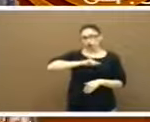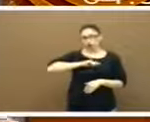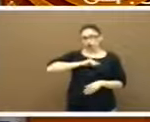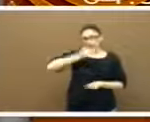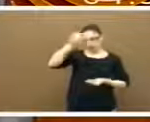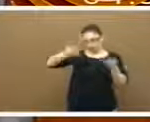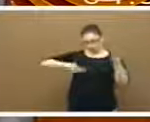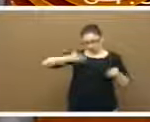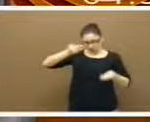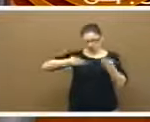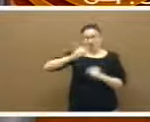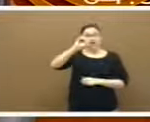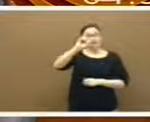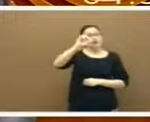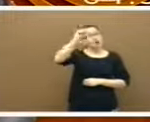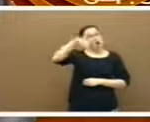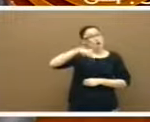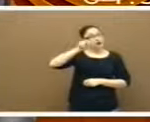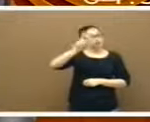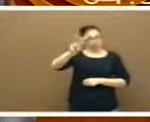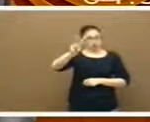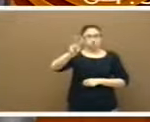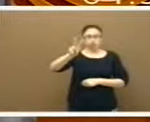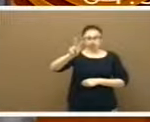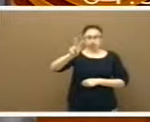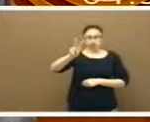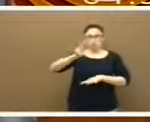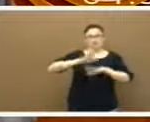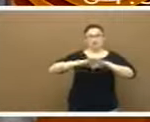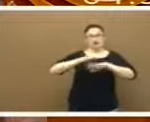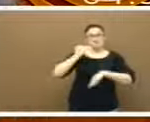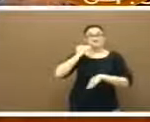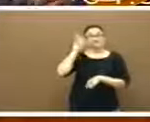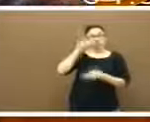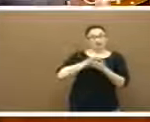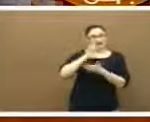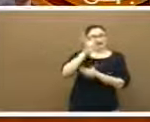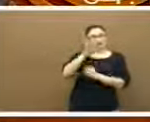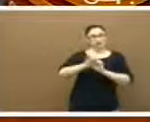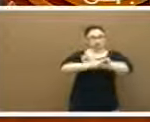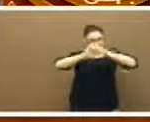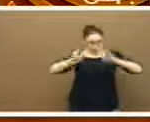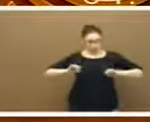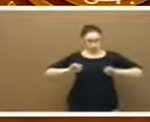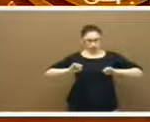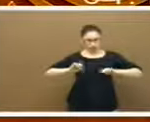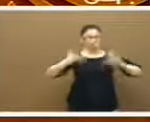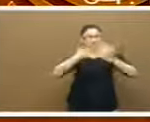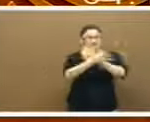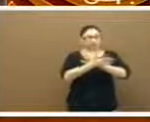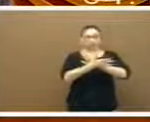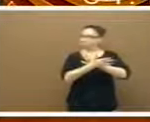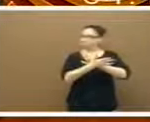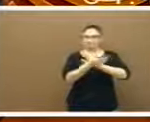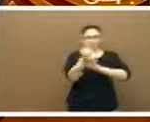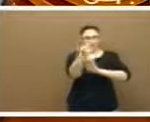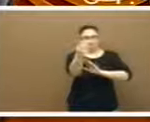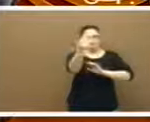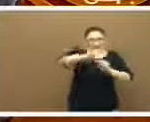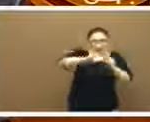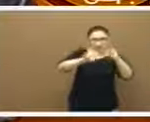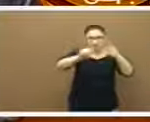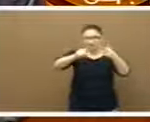un 0,2 de los presupuestos para consolidar en el 2014 va a suponer un arrastre de cantidades, y esas cantidades